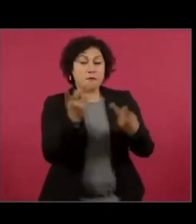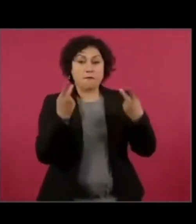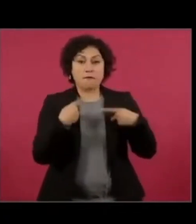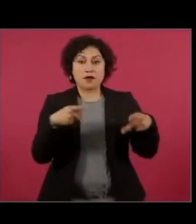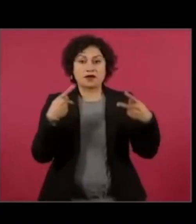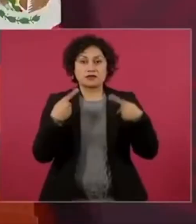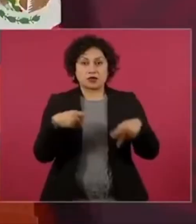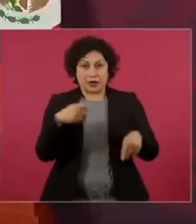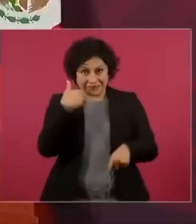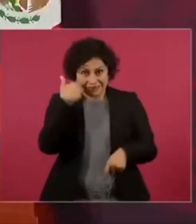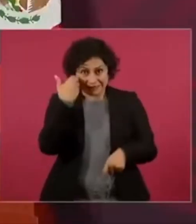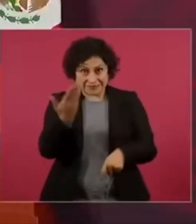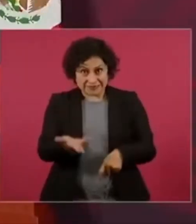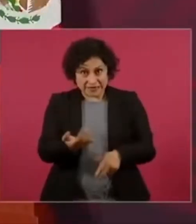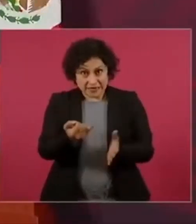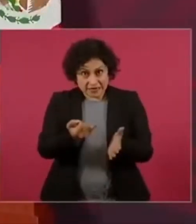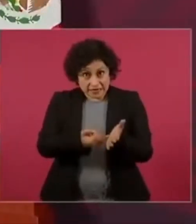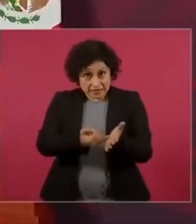tienen que poner?